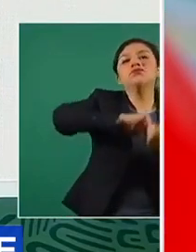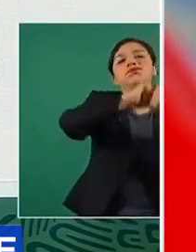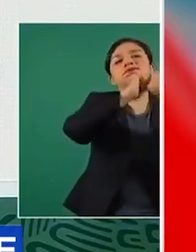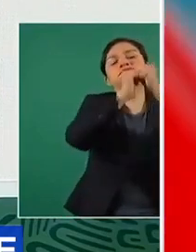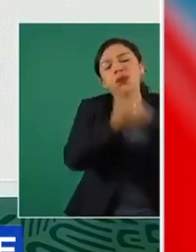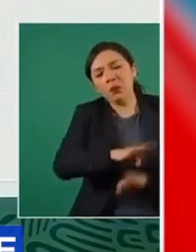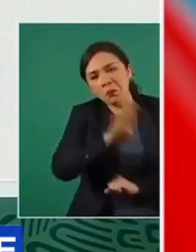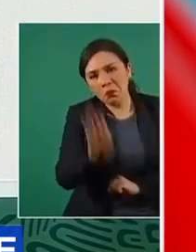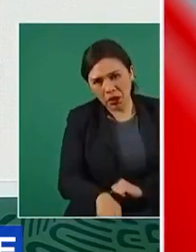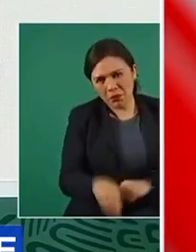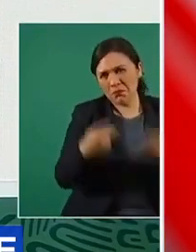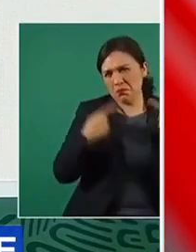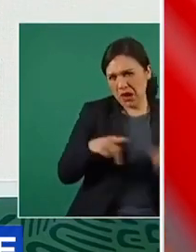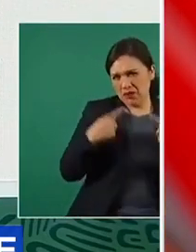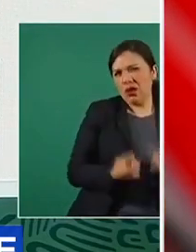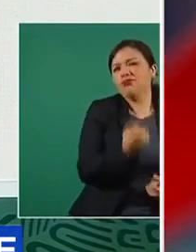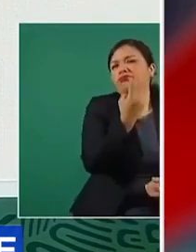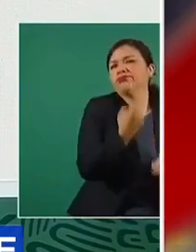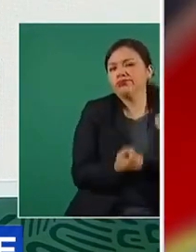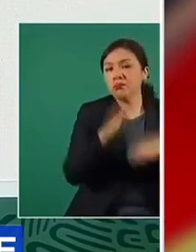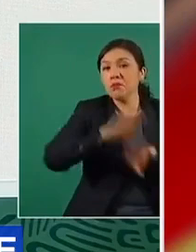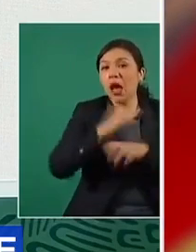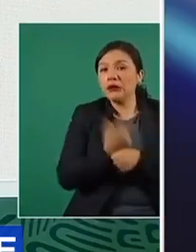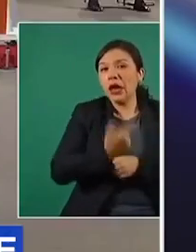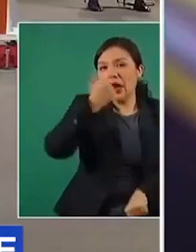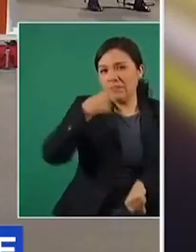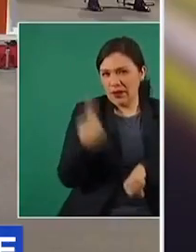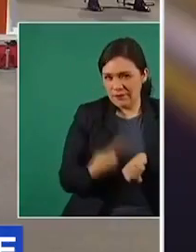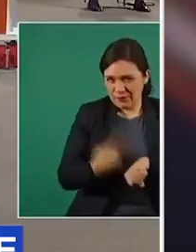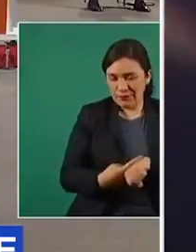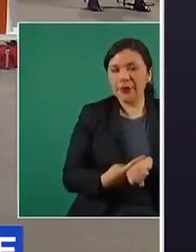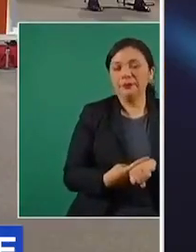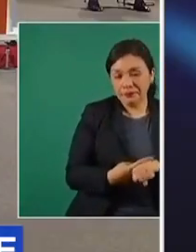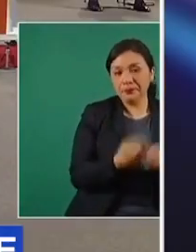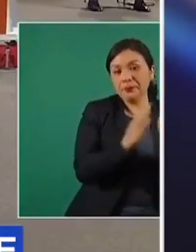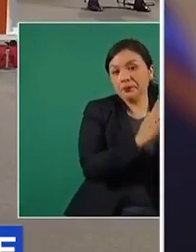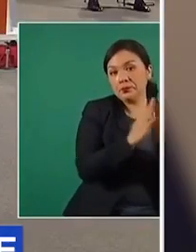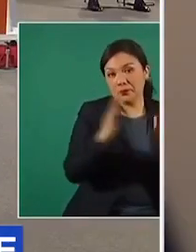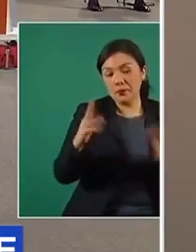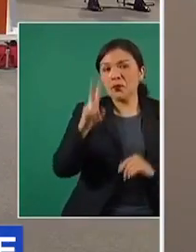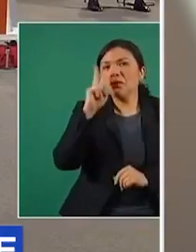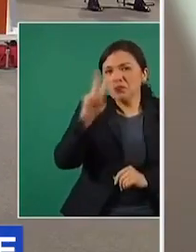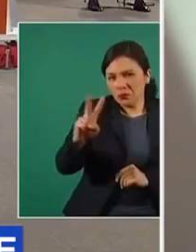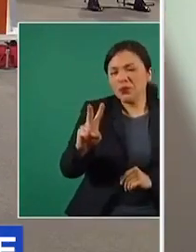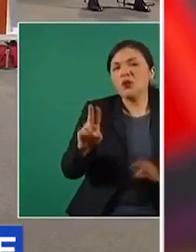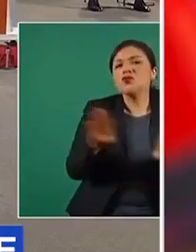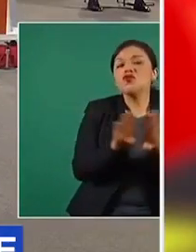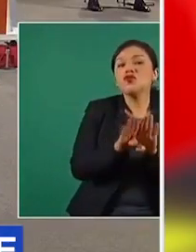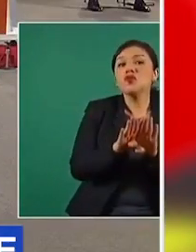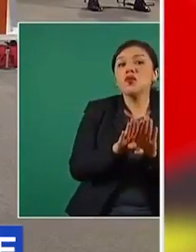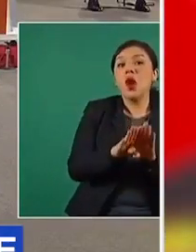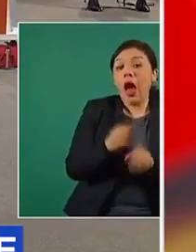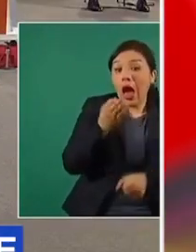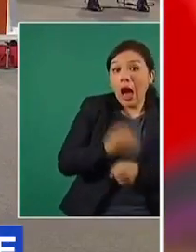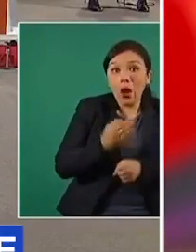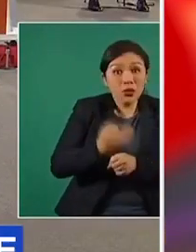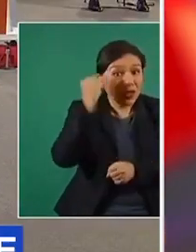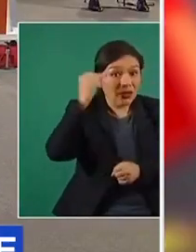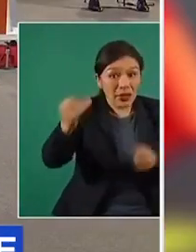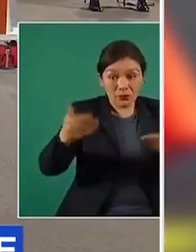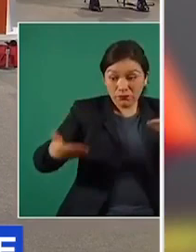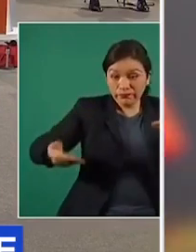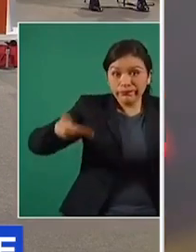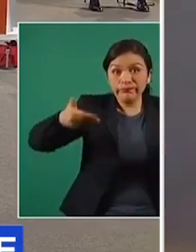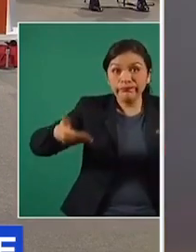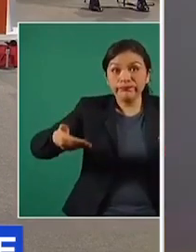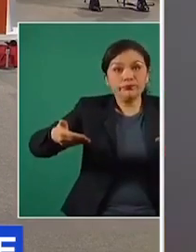es realmente baja, así que no habría ningún problema para seguir adelante en la reactivación de los diferentes